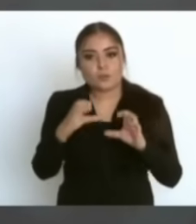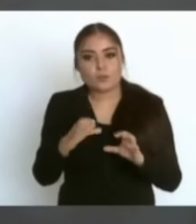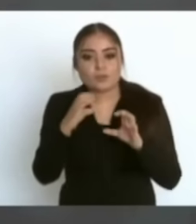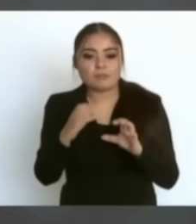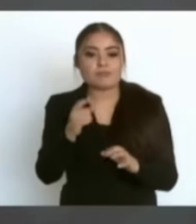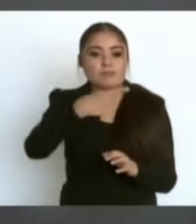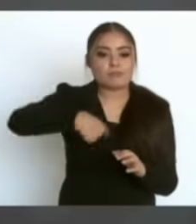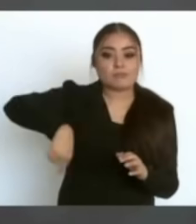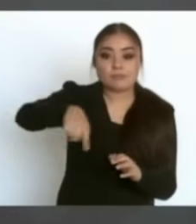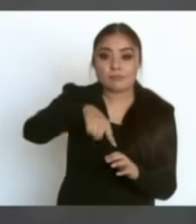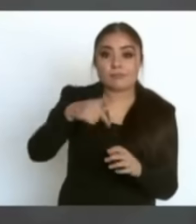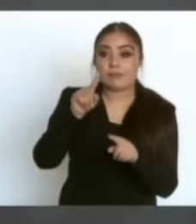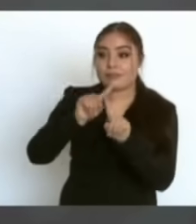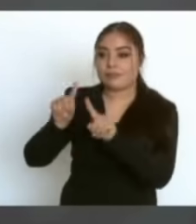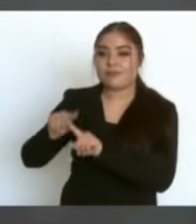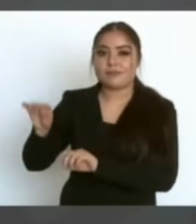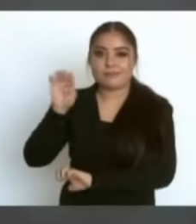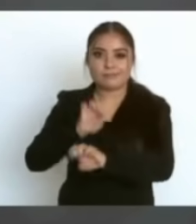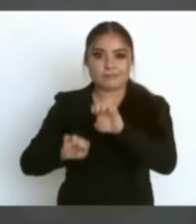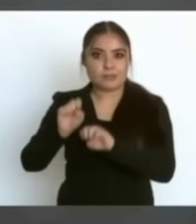las empresas